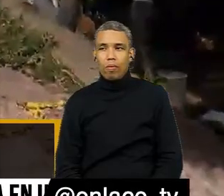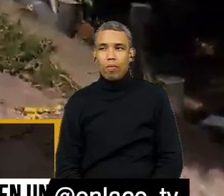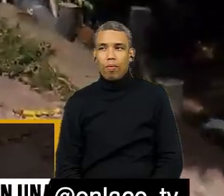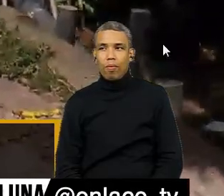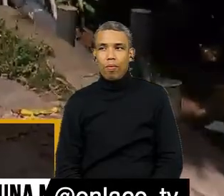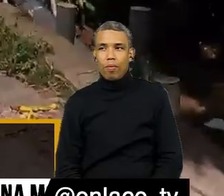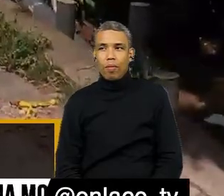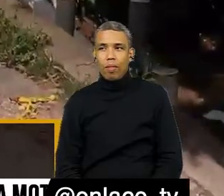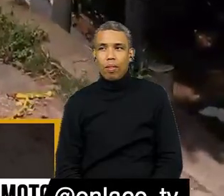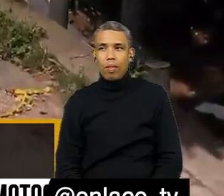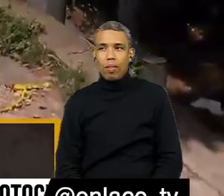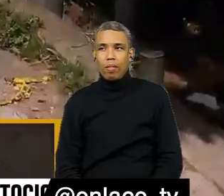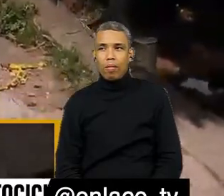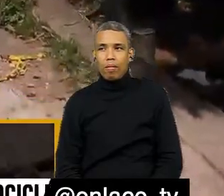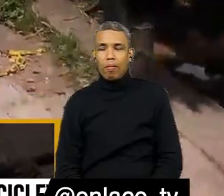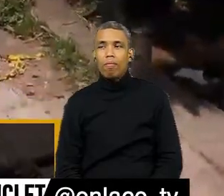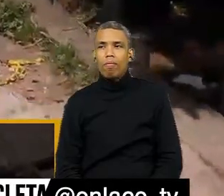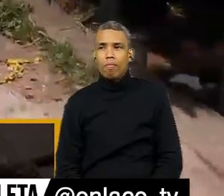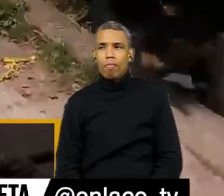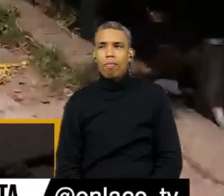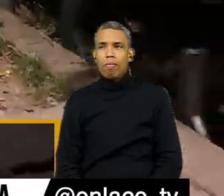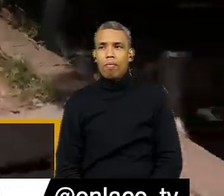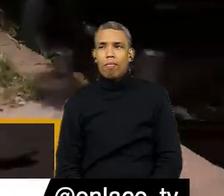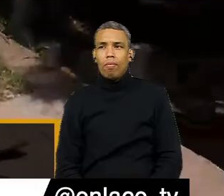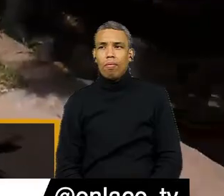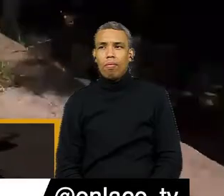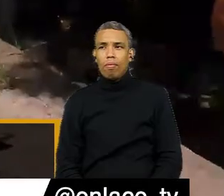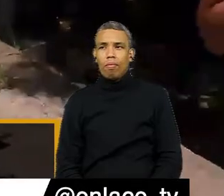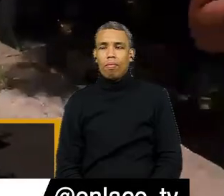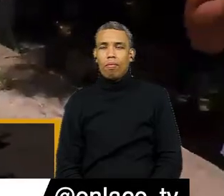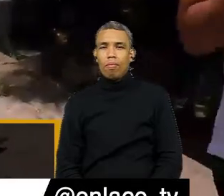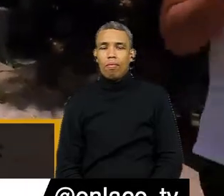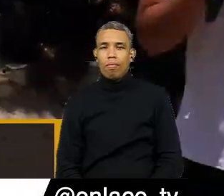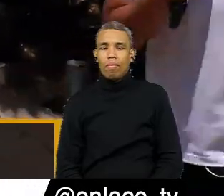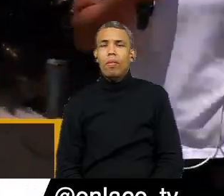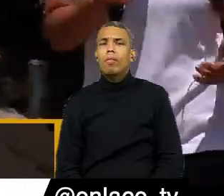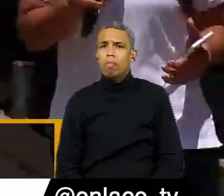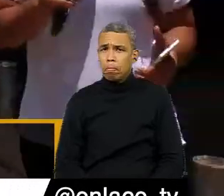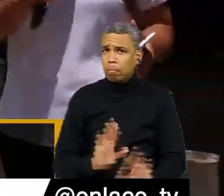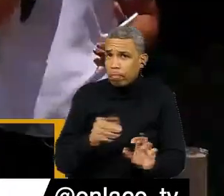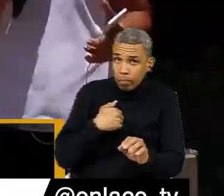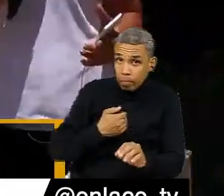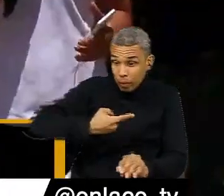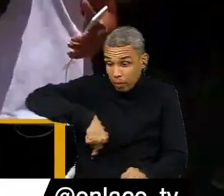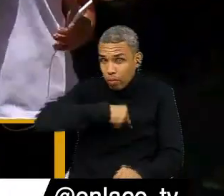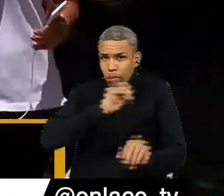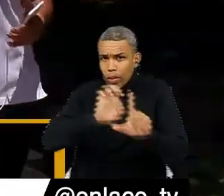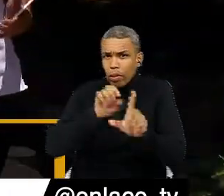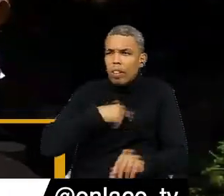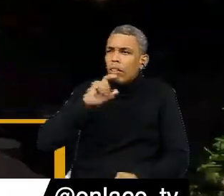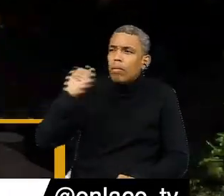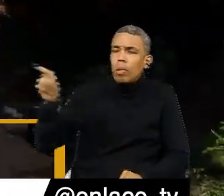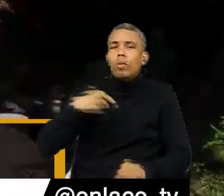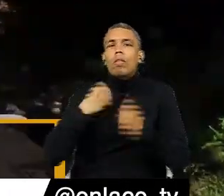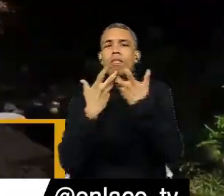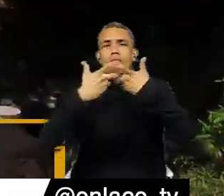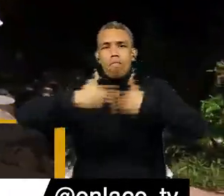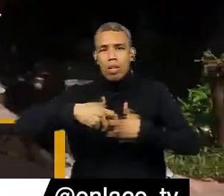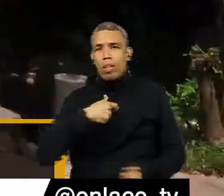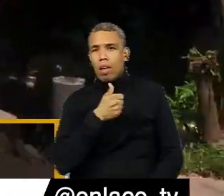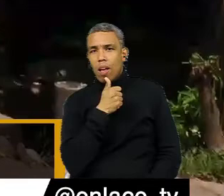Infortunadamente en este tipo de condiciones. Pues como les mencionaba, hemos consultado a las autoridades competentes y nos han afirmado desde la empresa Aguas de Barranca Bermeja